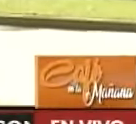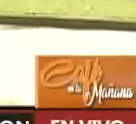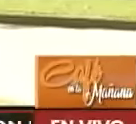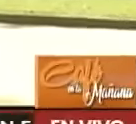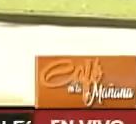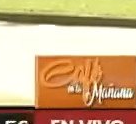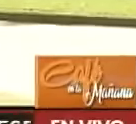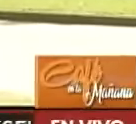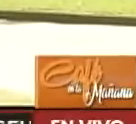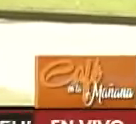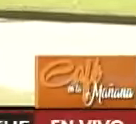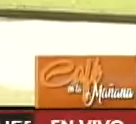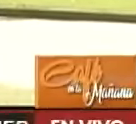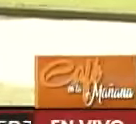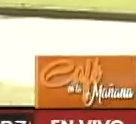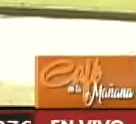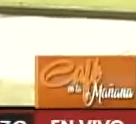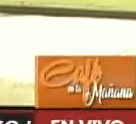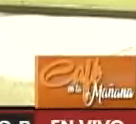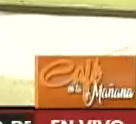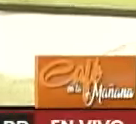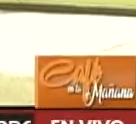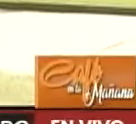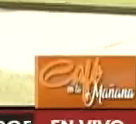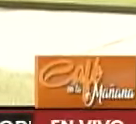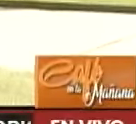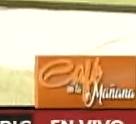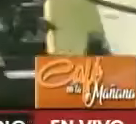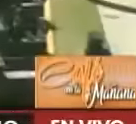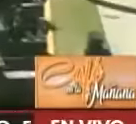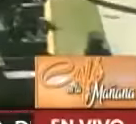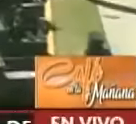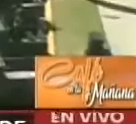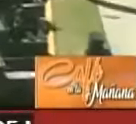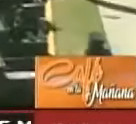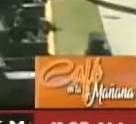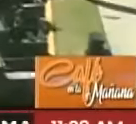Buenas tardes, o buenos días todavía, tengan todos ustedes.